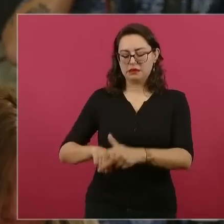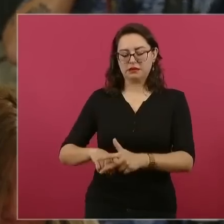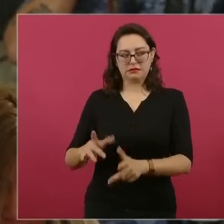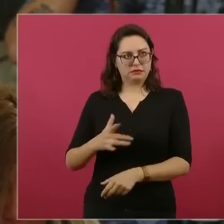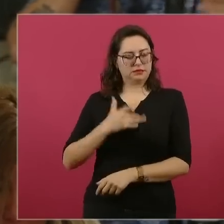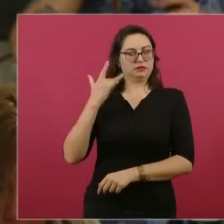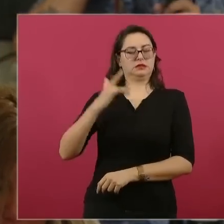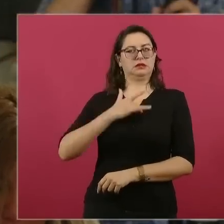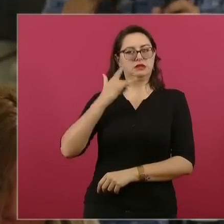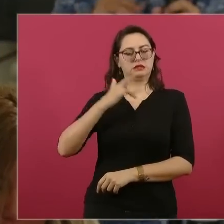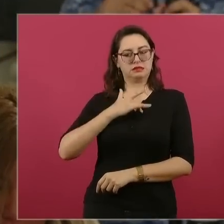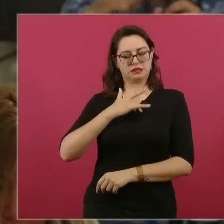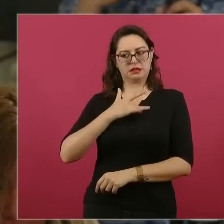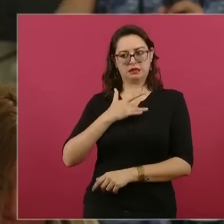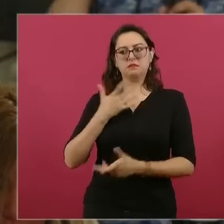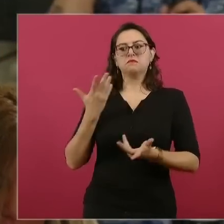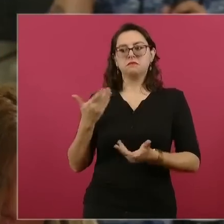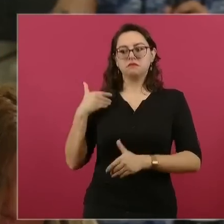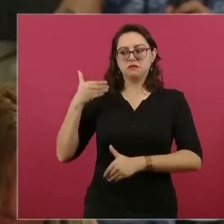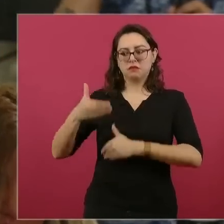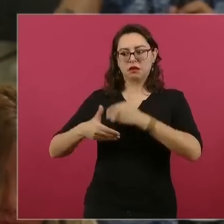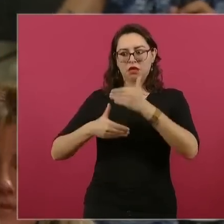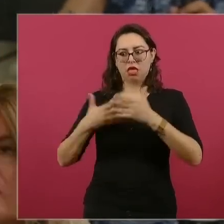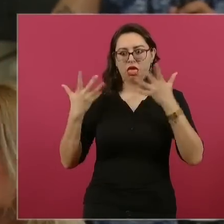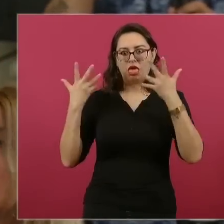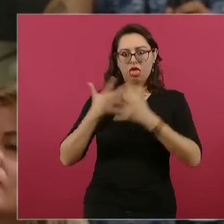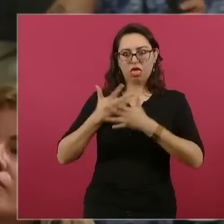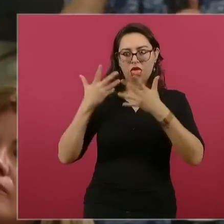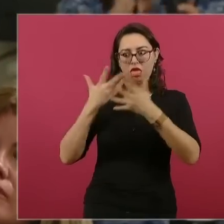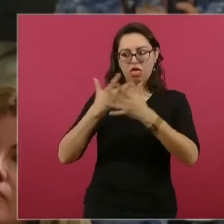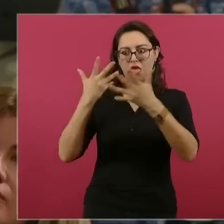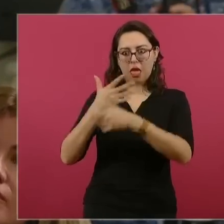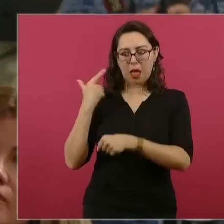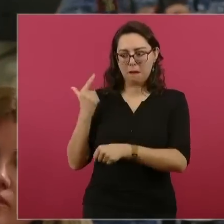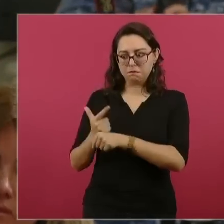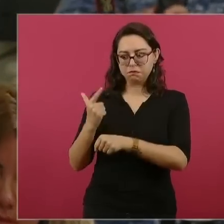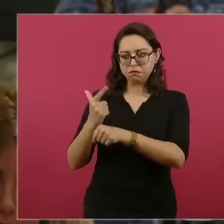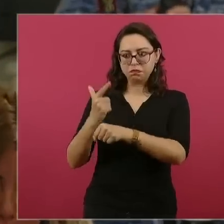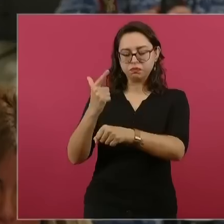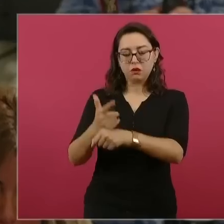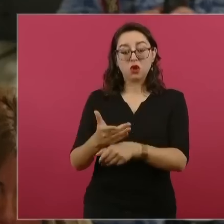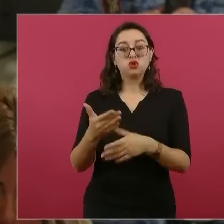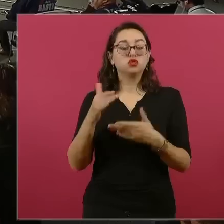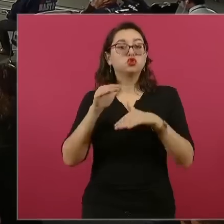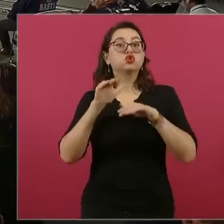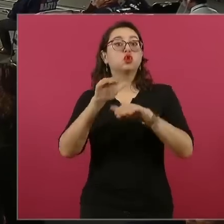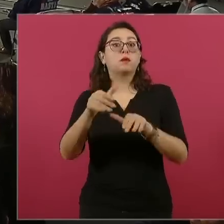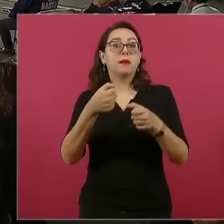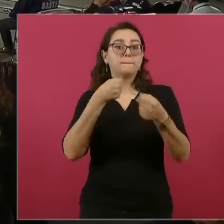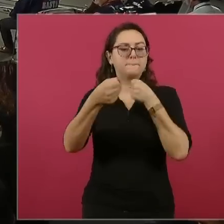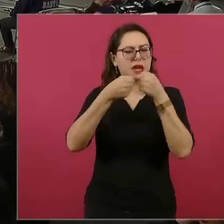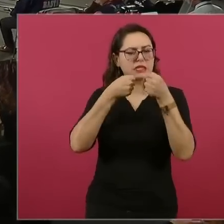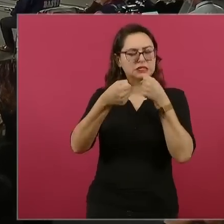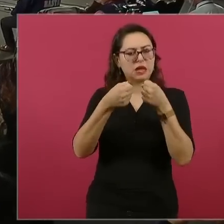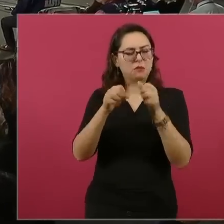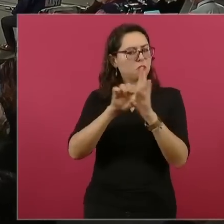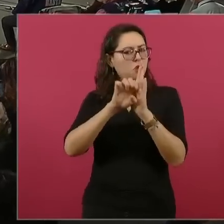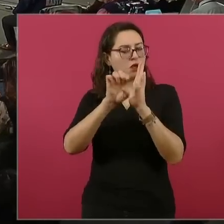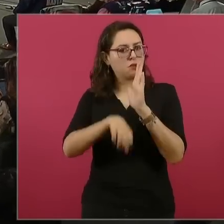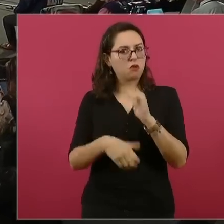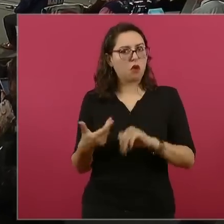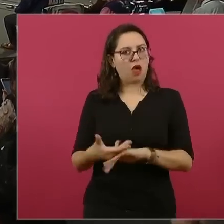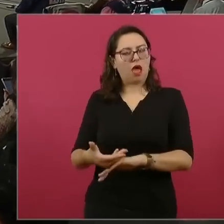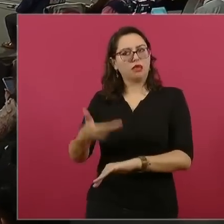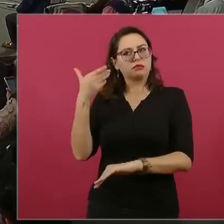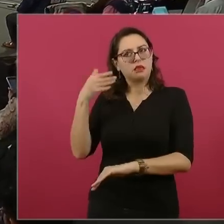prensa nacional? Ya la tenemos, pero así la veía antes como la ve ahora, presidente. ¿Qué es lo que va a